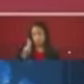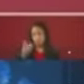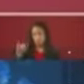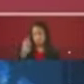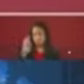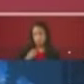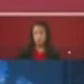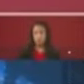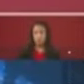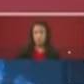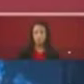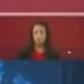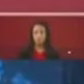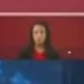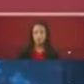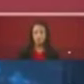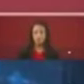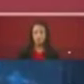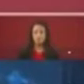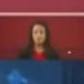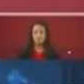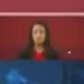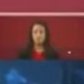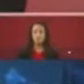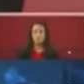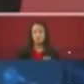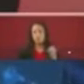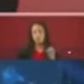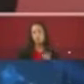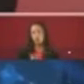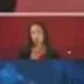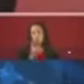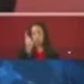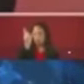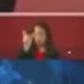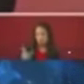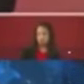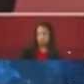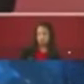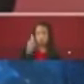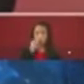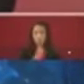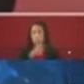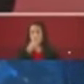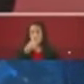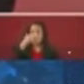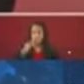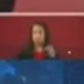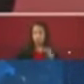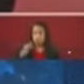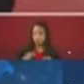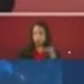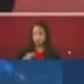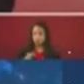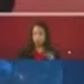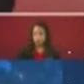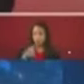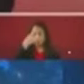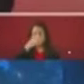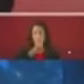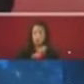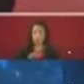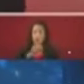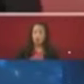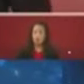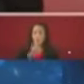importante. Una cultura del nepotismo que generaba redes clientelares y